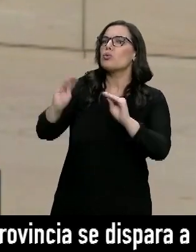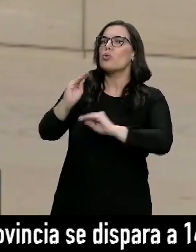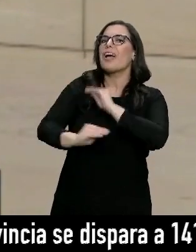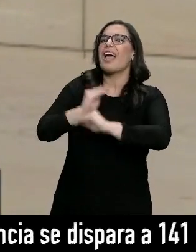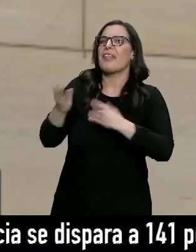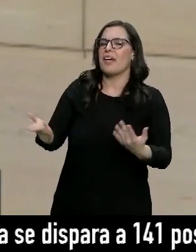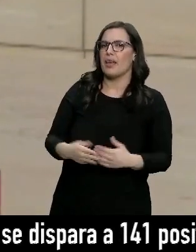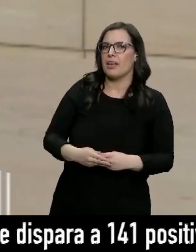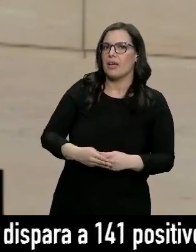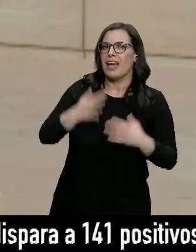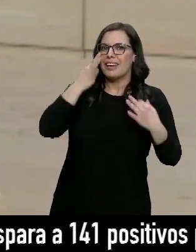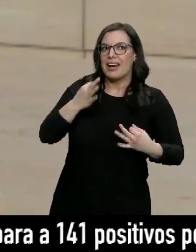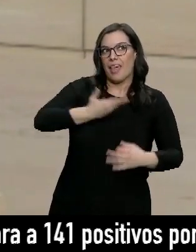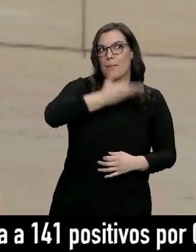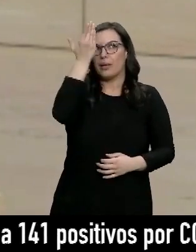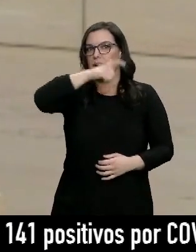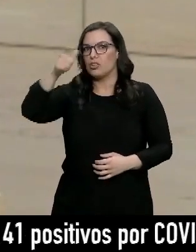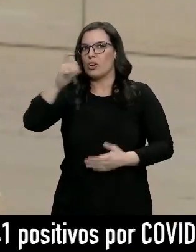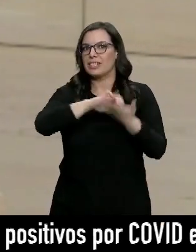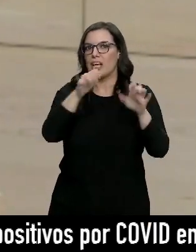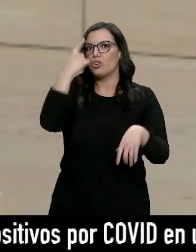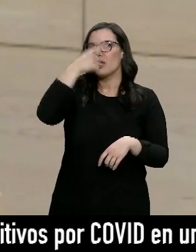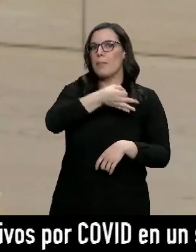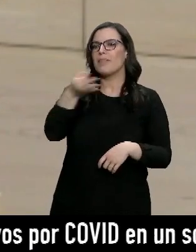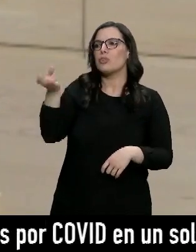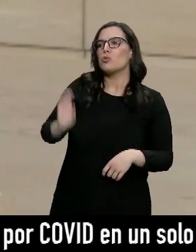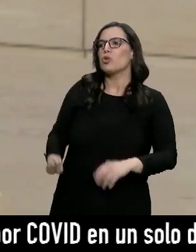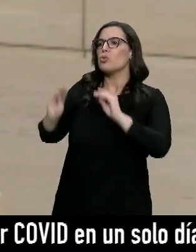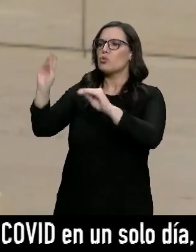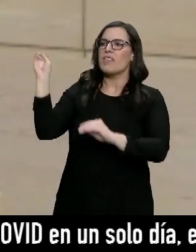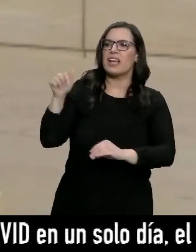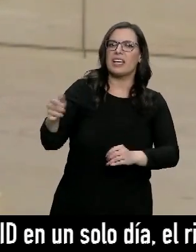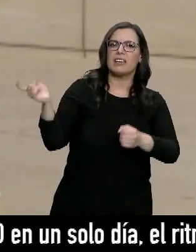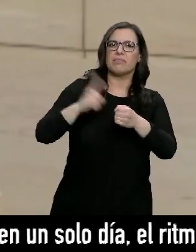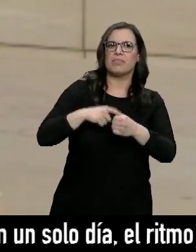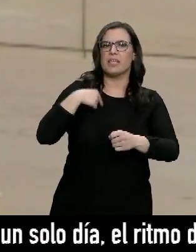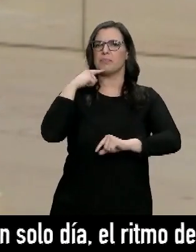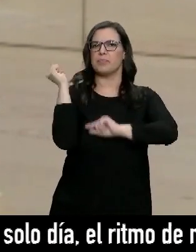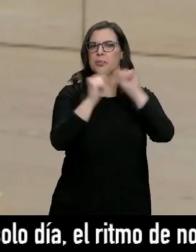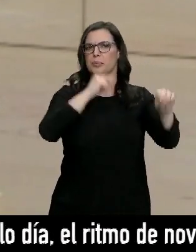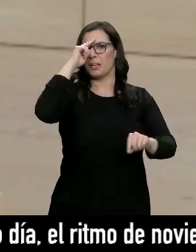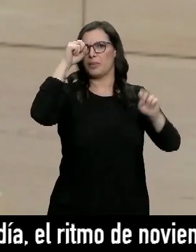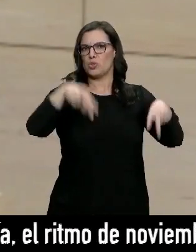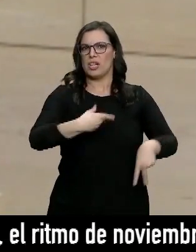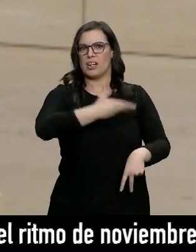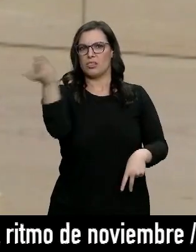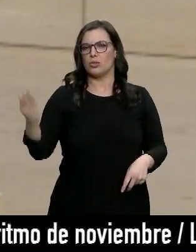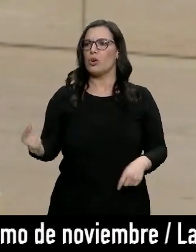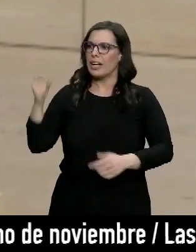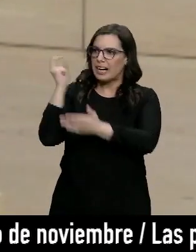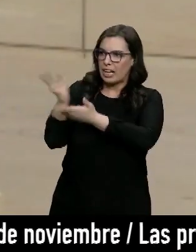que realmente los ciudadanos de Castilla y León sepan perfectamente lo que está ganando usted por venir a esta comisión y decir improperios y faltando respeto a todos los que estamos aquí. Le